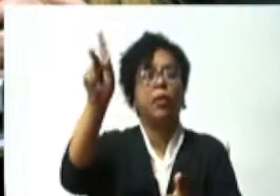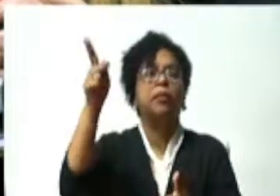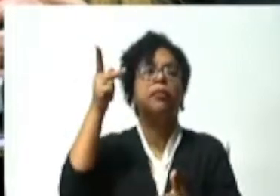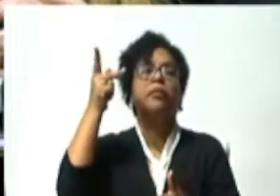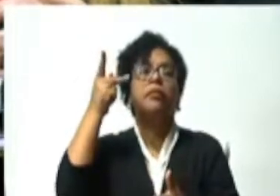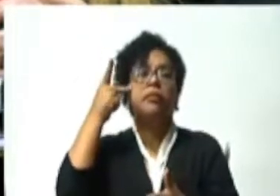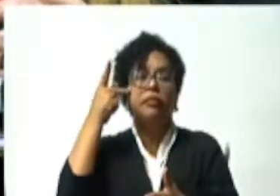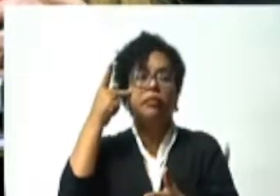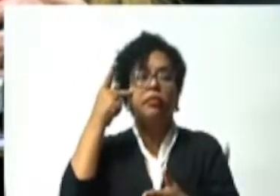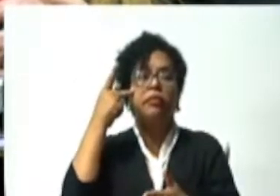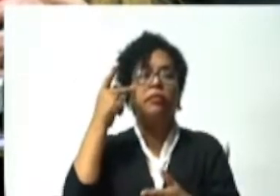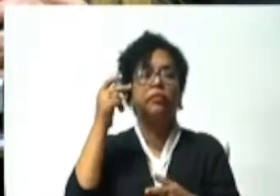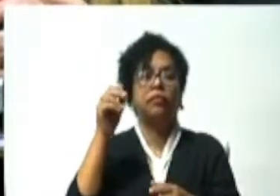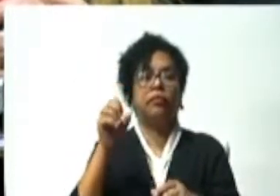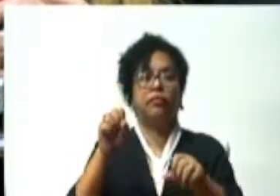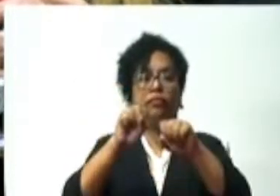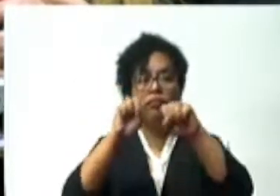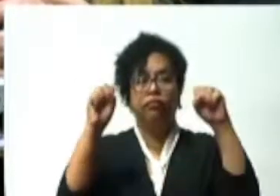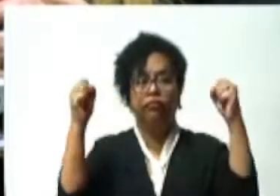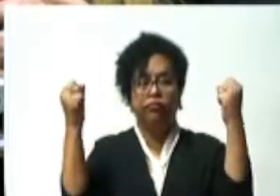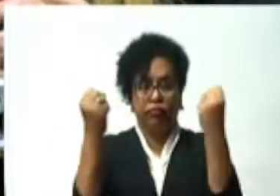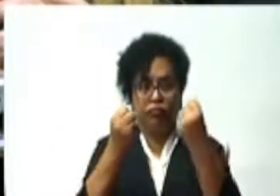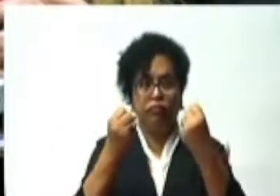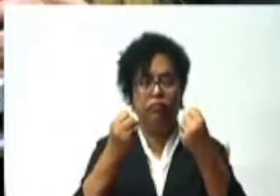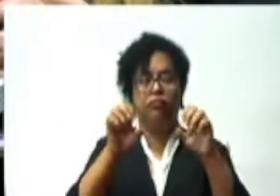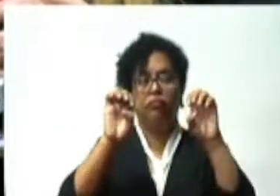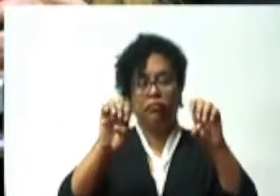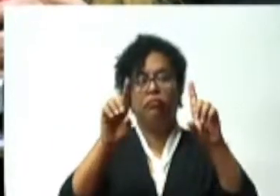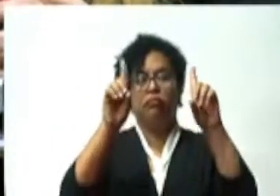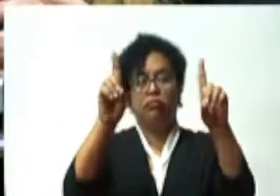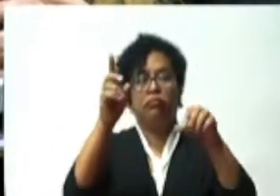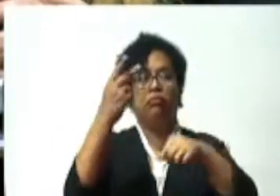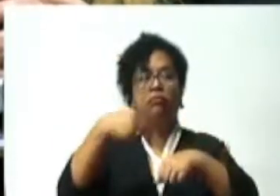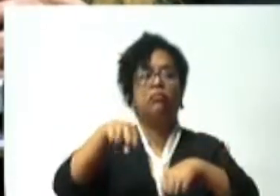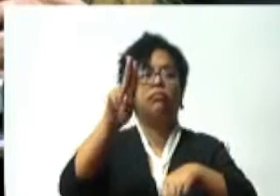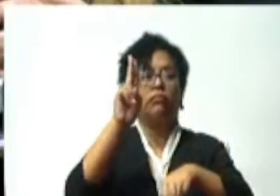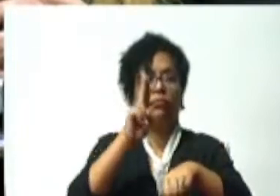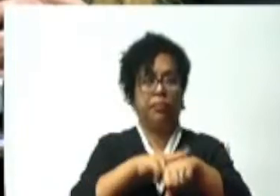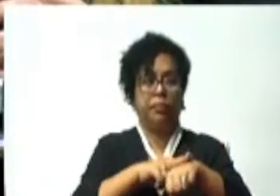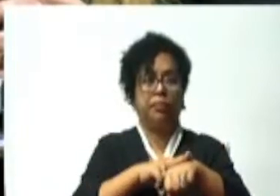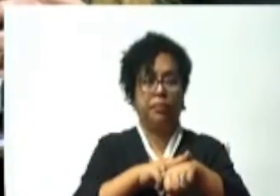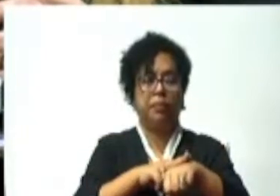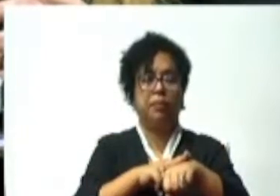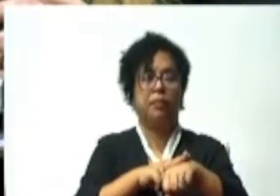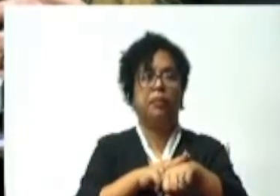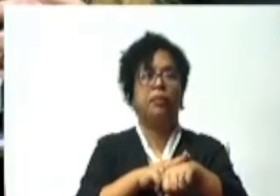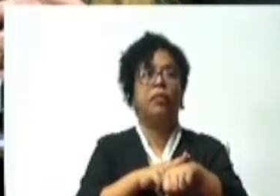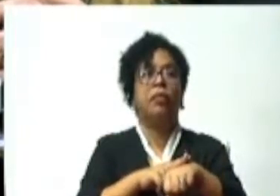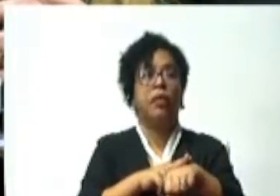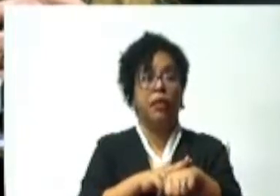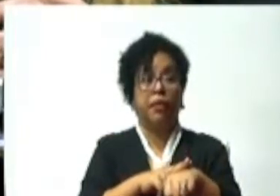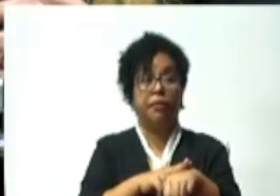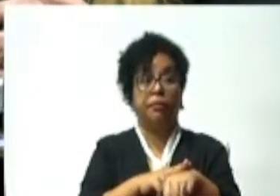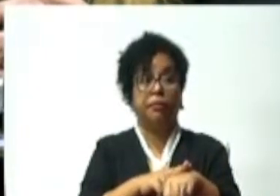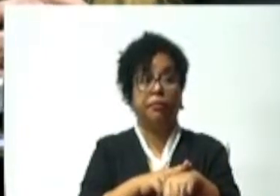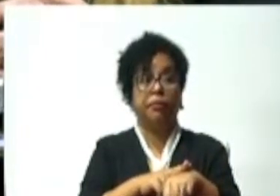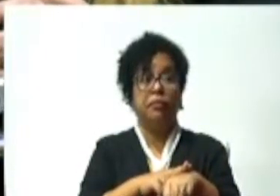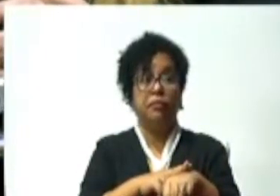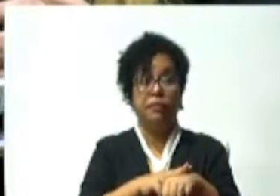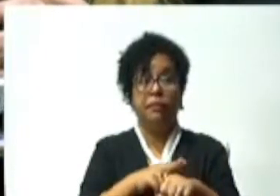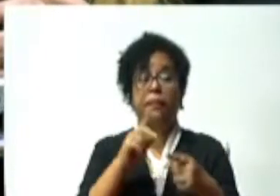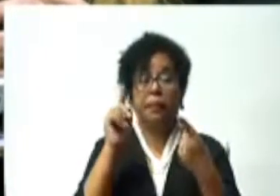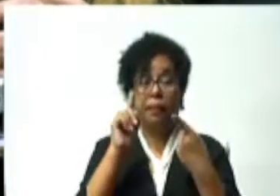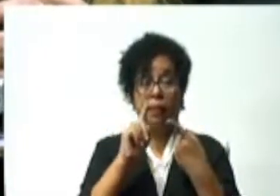nacional. Tema pendiente de estudio y solicitud de opinión, que a eso fue lo que fuimos. Fuimos con la iniciativa 1,